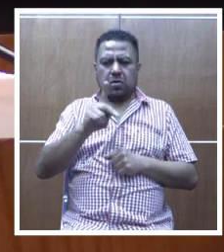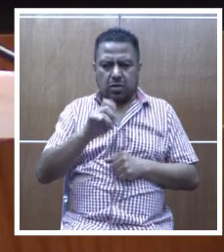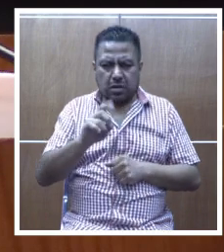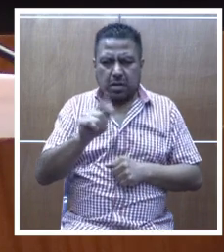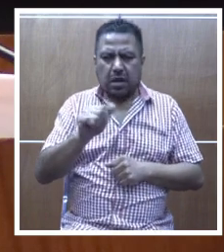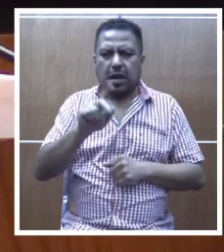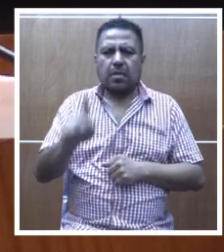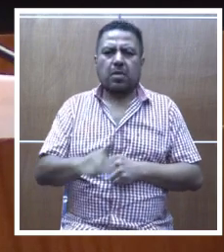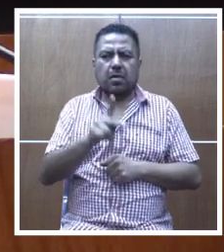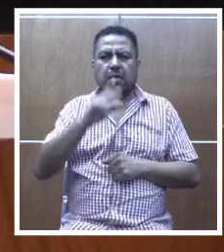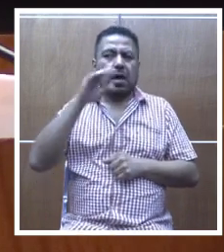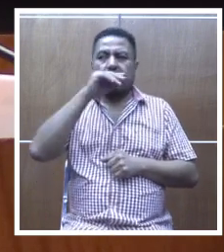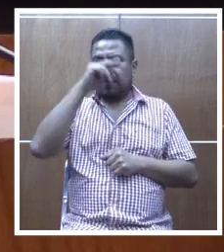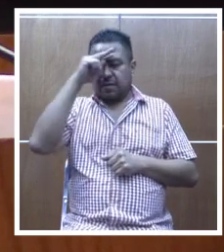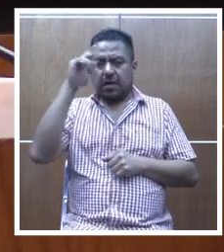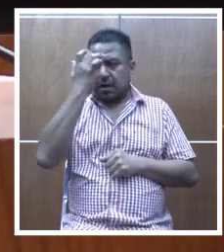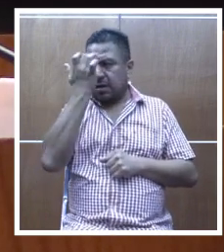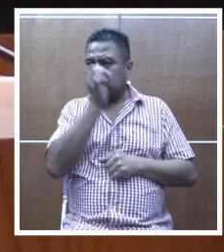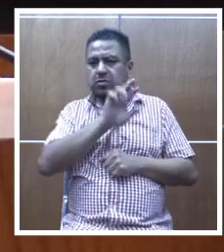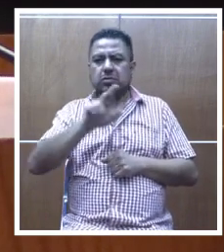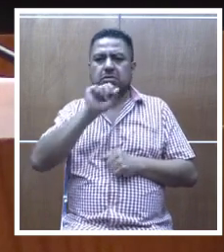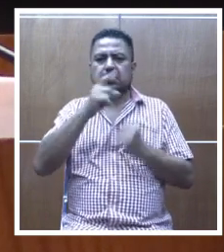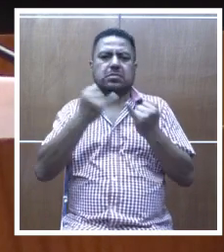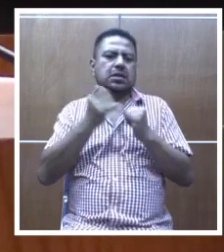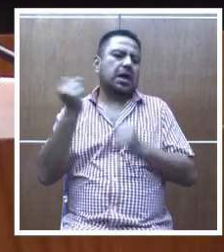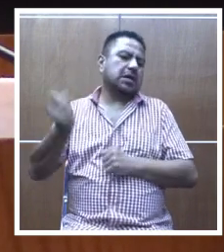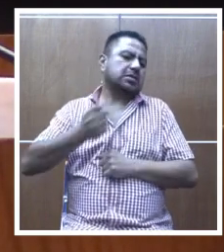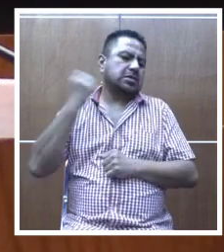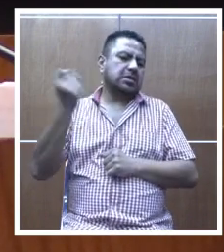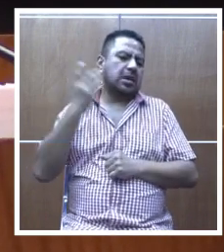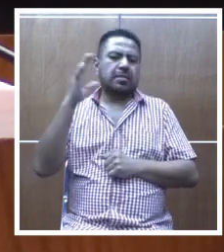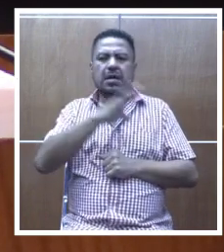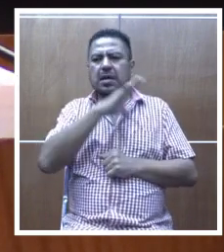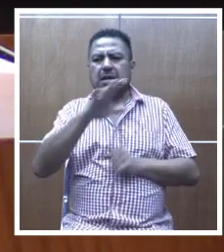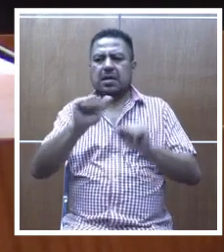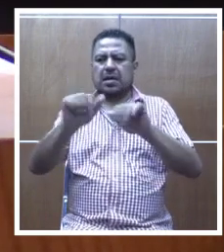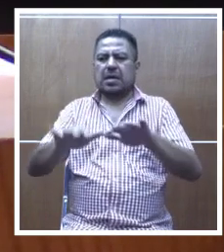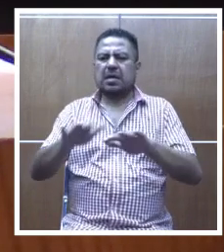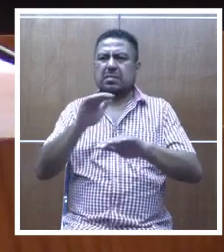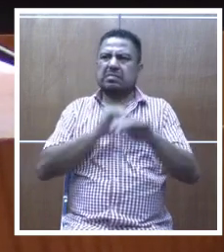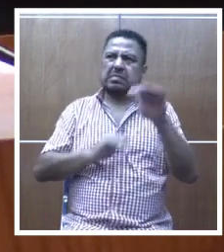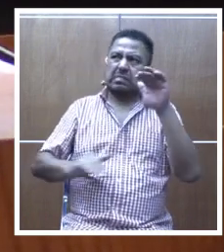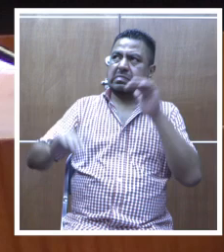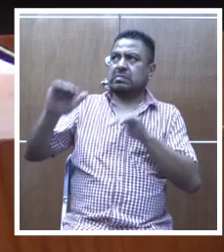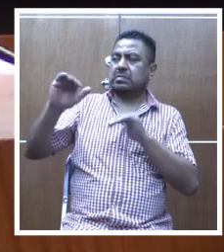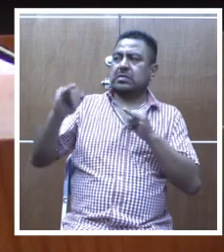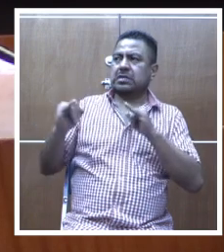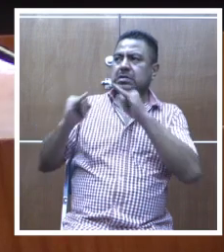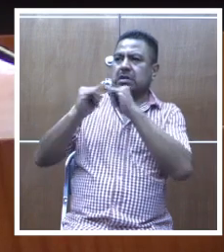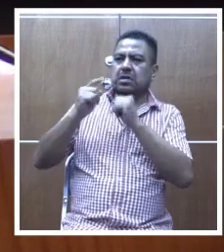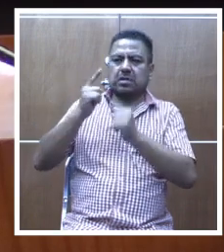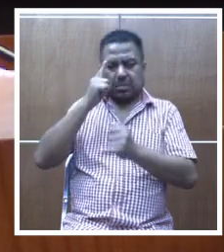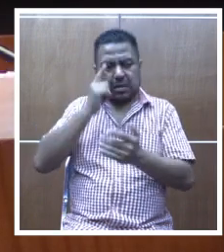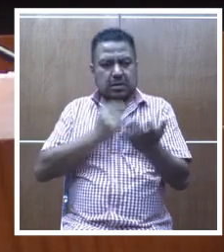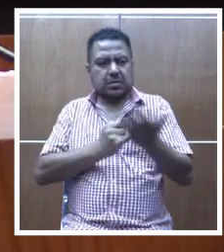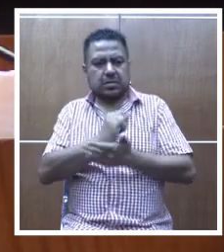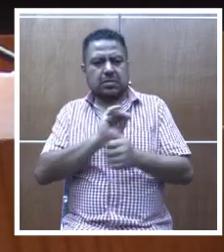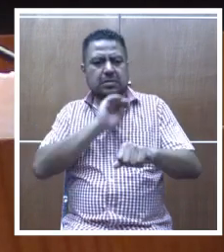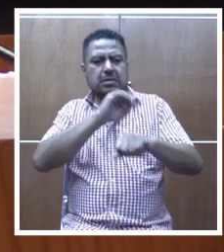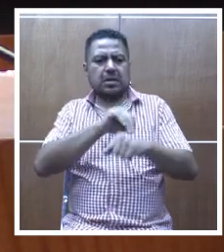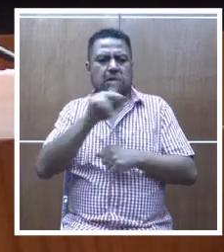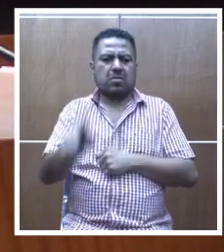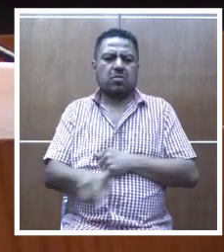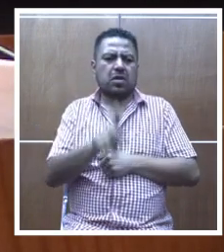y el pueblo afromexicano. Se reconoce a la Asamblea General Comunitaria como la figura máxima institucional para la toma de decisiones de los